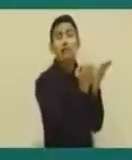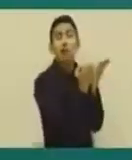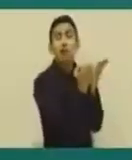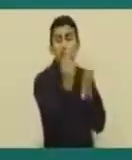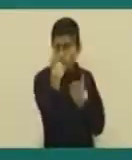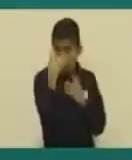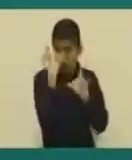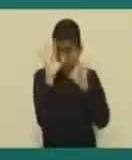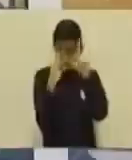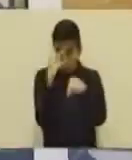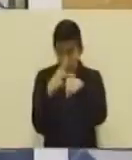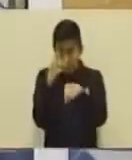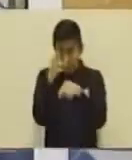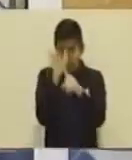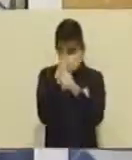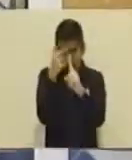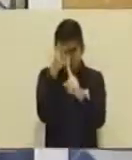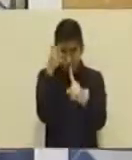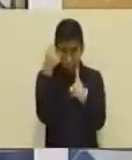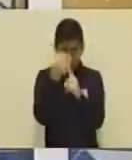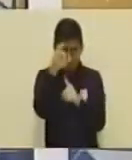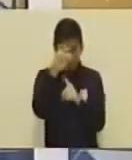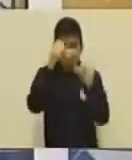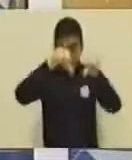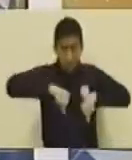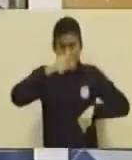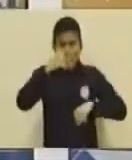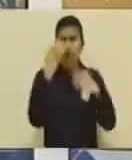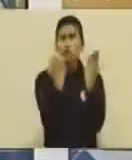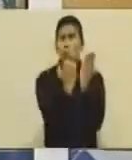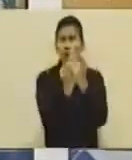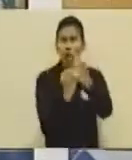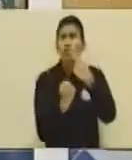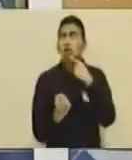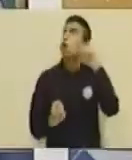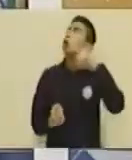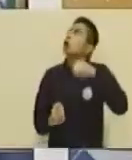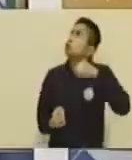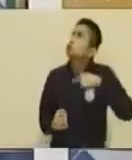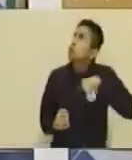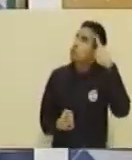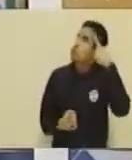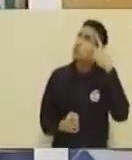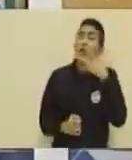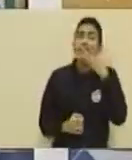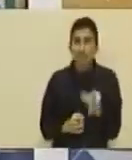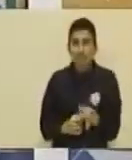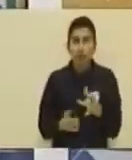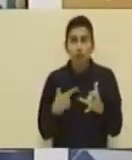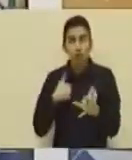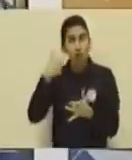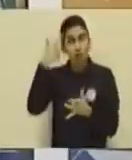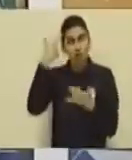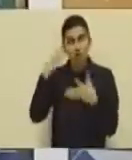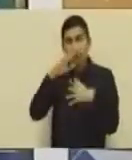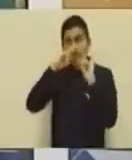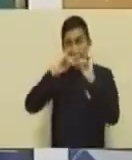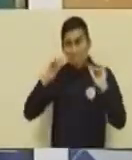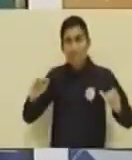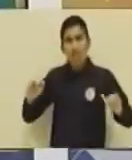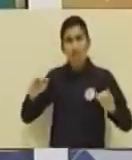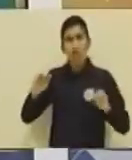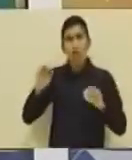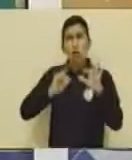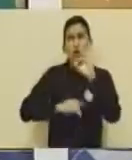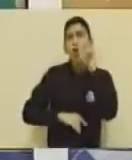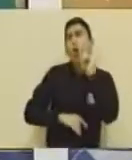escolar. ¿Alguna vez te molestaron en la escuela? Claro, sí, yo me acuerdo que pues incluso pues creo que